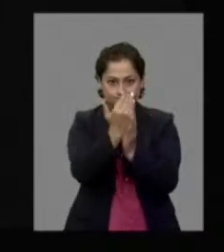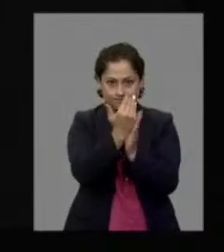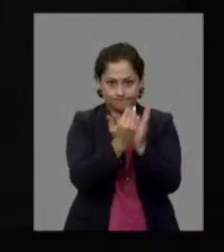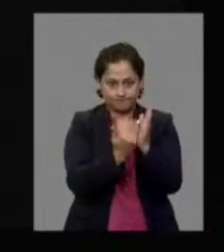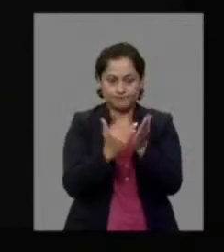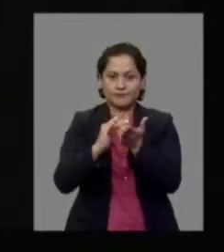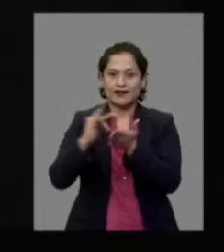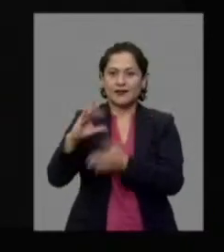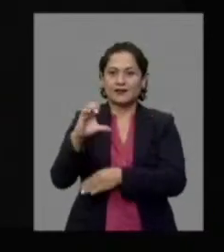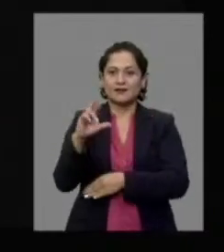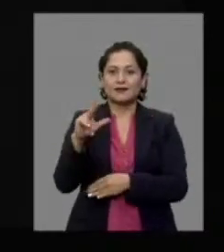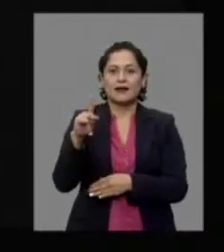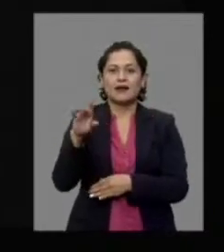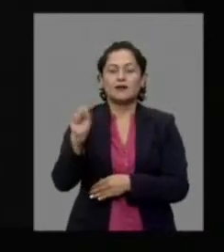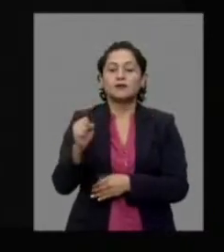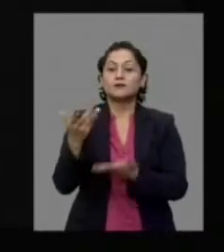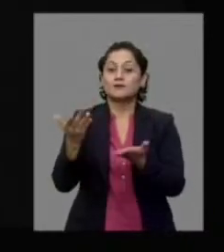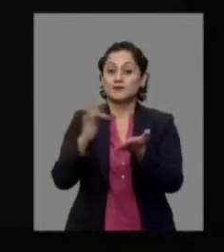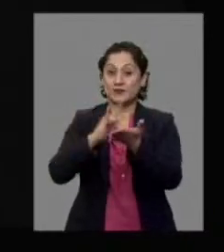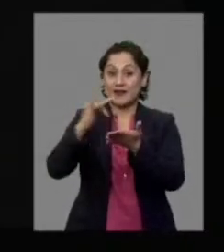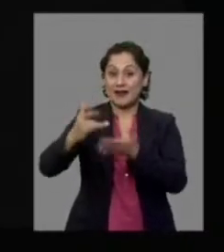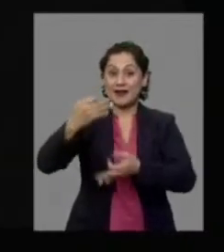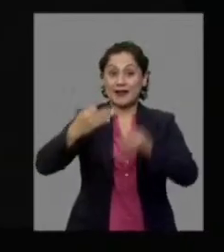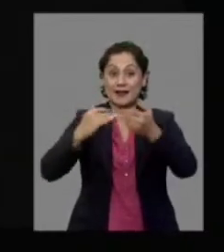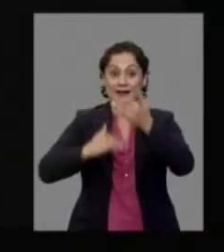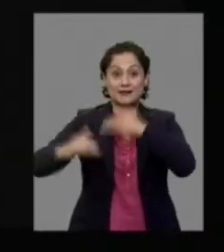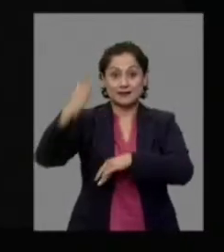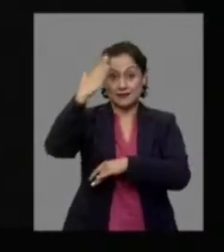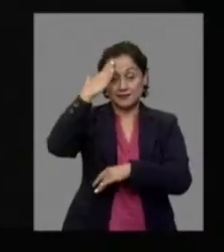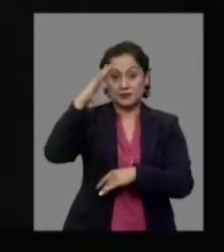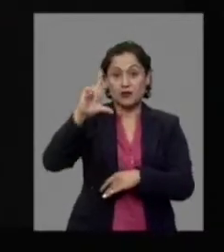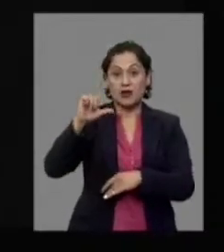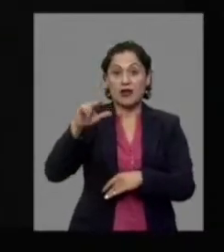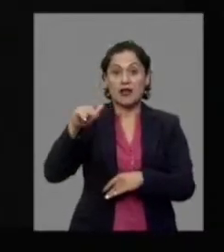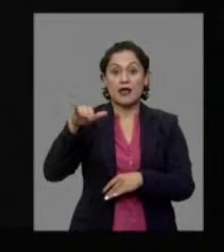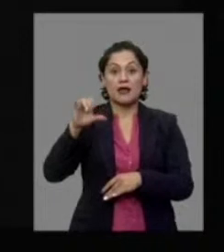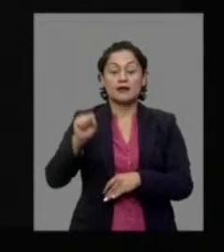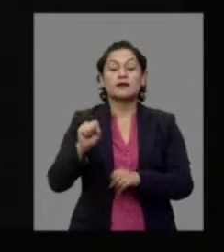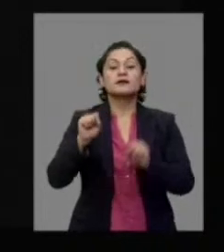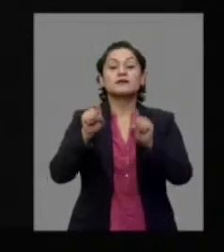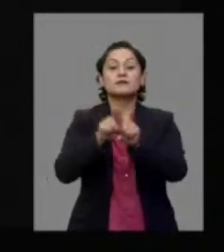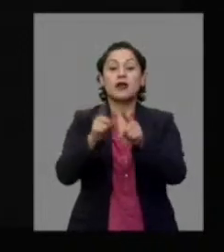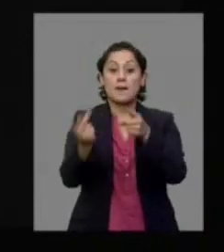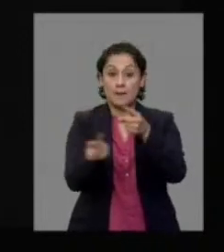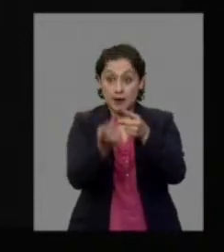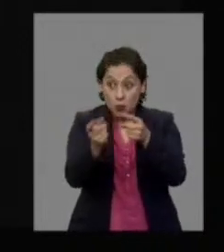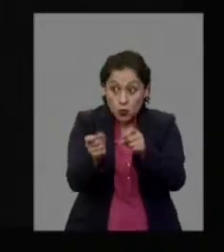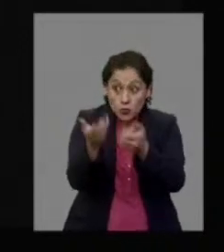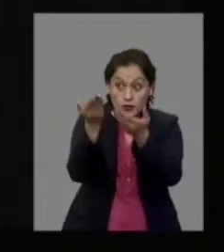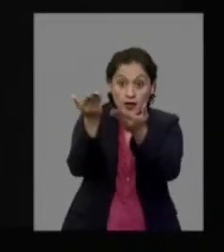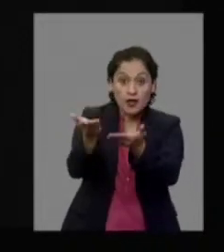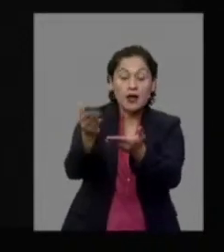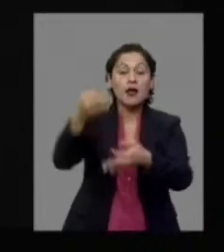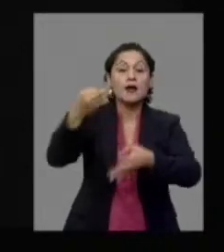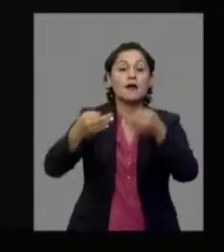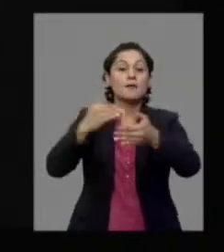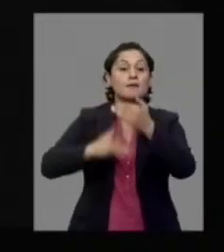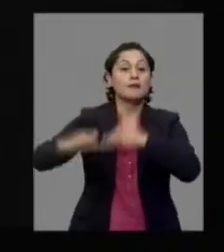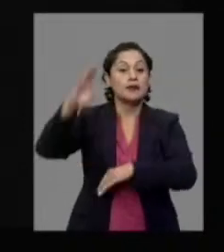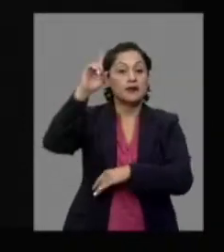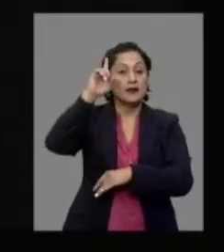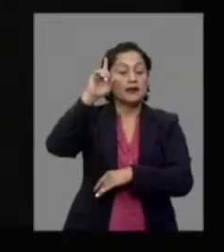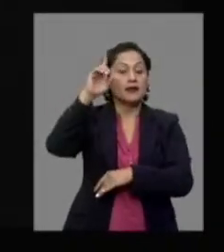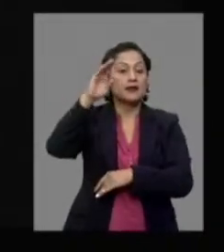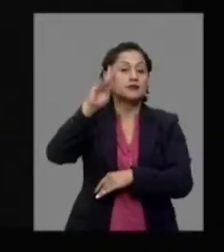Muchas gracias, ministro Lainez. Misma pregunta, ministro Pardo. ¿Cuáles son las áreas